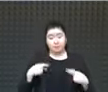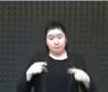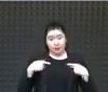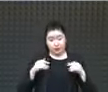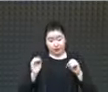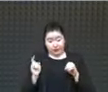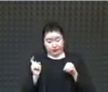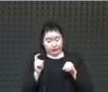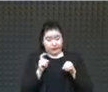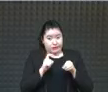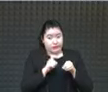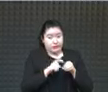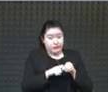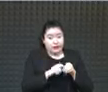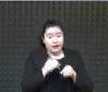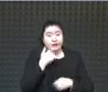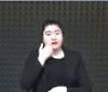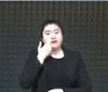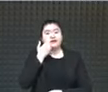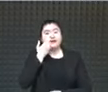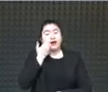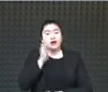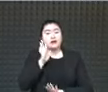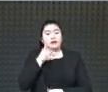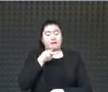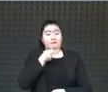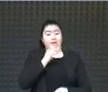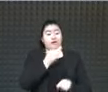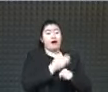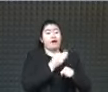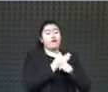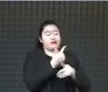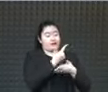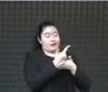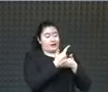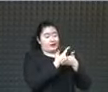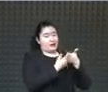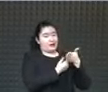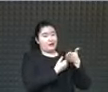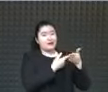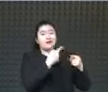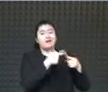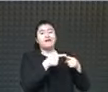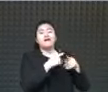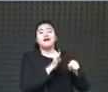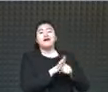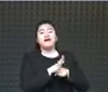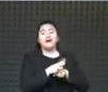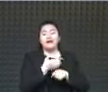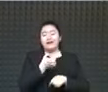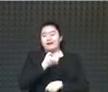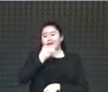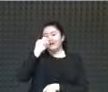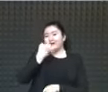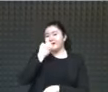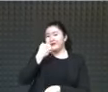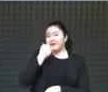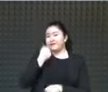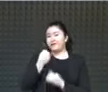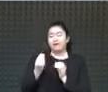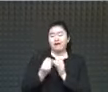que es un padrón consolidado de alumnos que concluyeron el ciclo escolar 2020-2021. La nueva